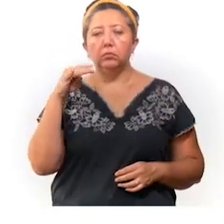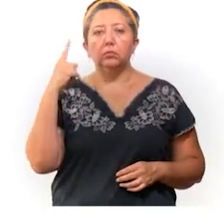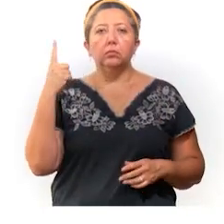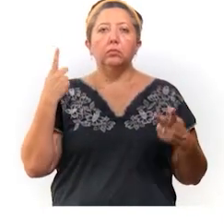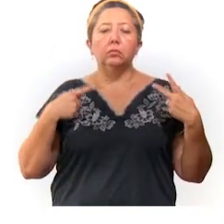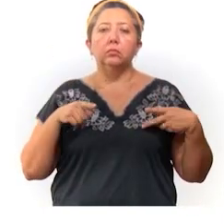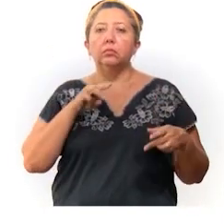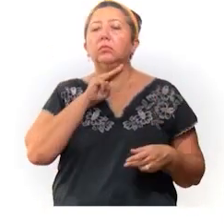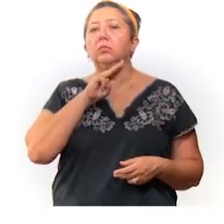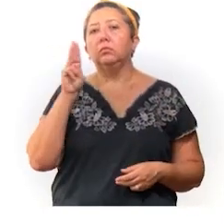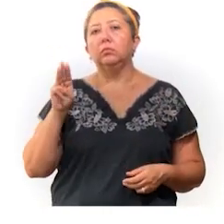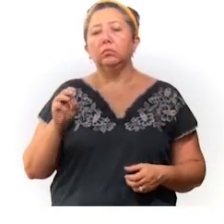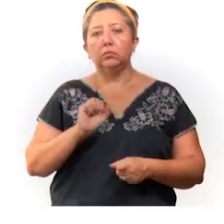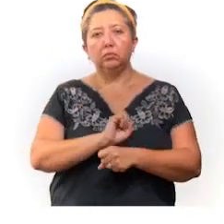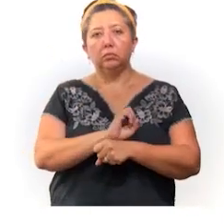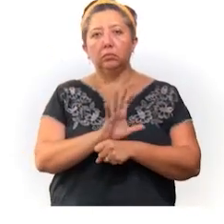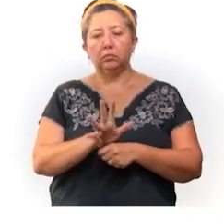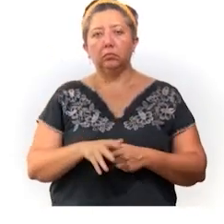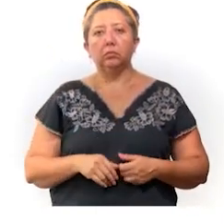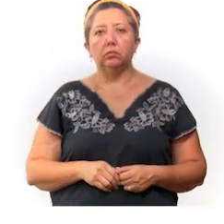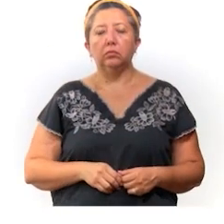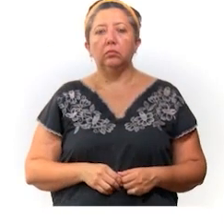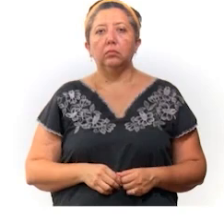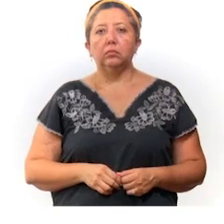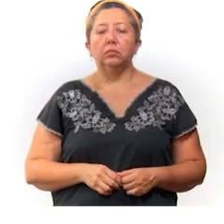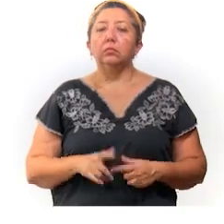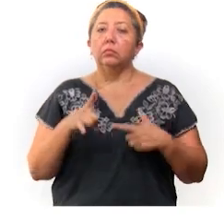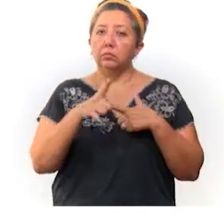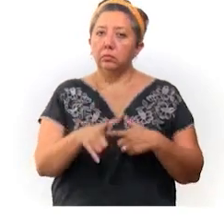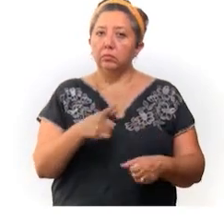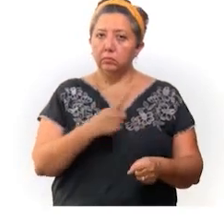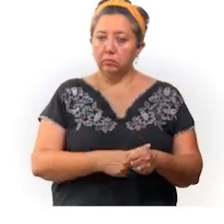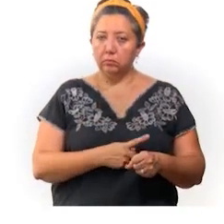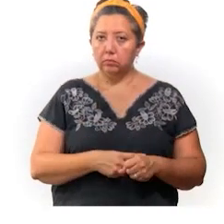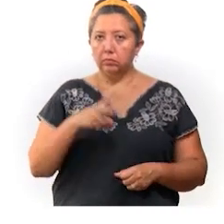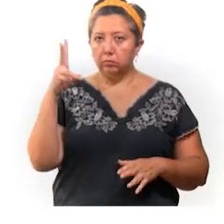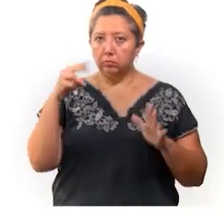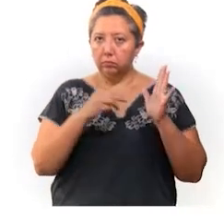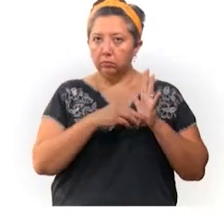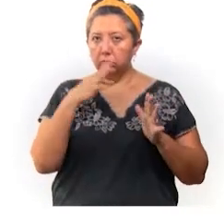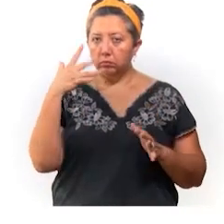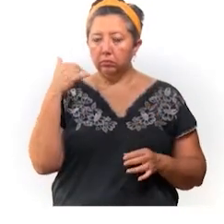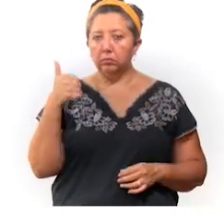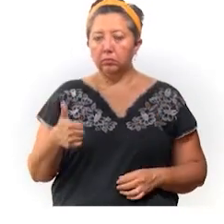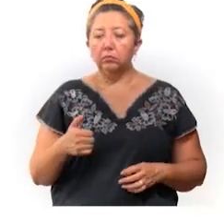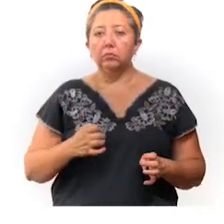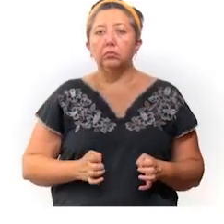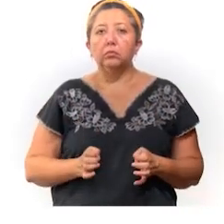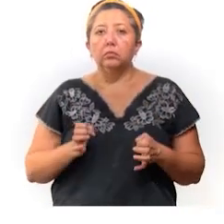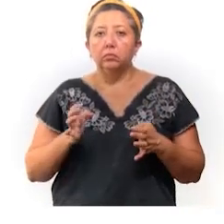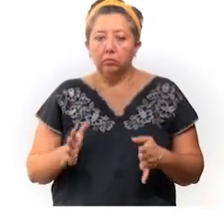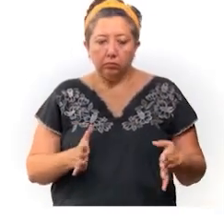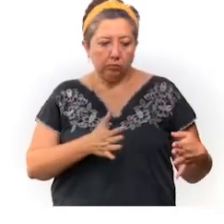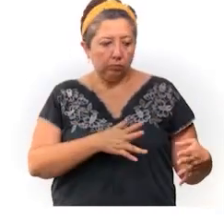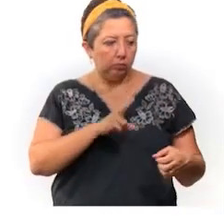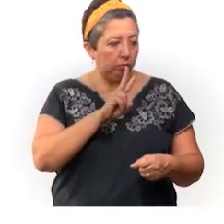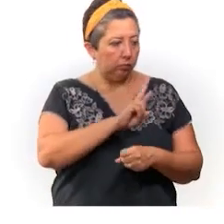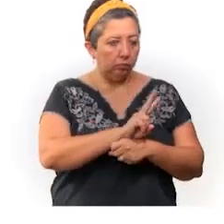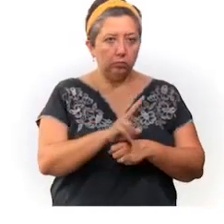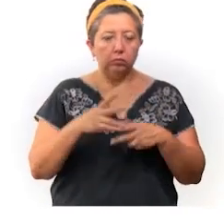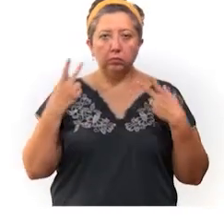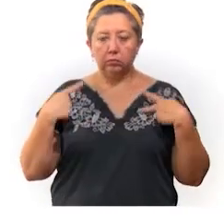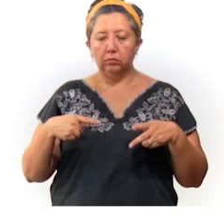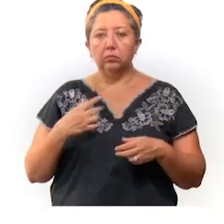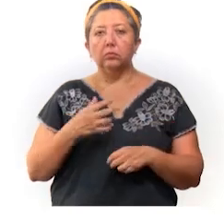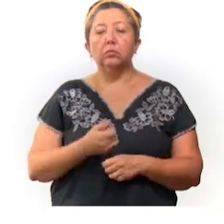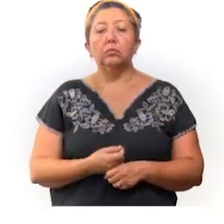las personas fallecidas a causa del coronavirus. De los casos activos, 2.056 están estables, aislados y